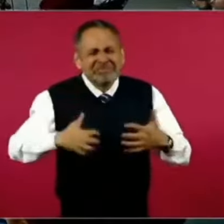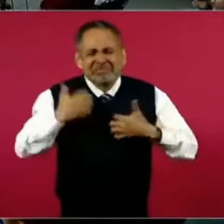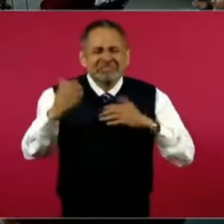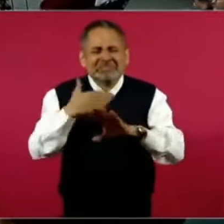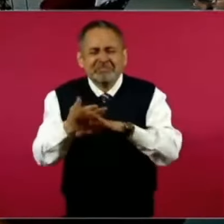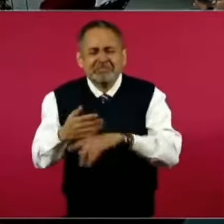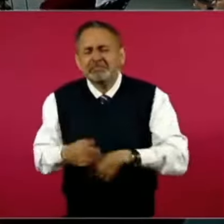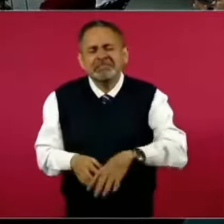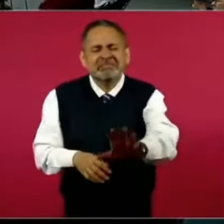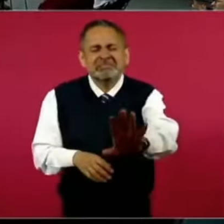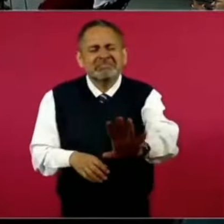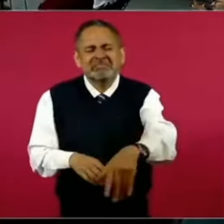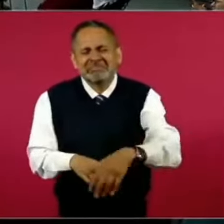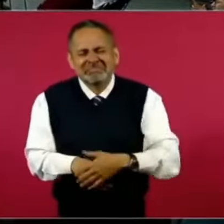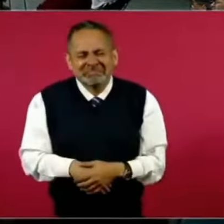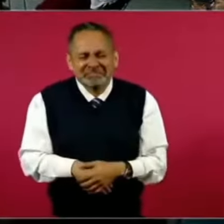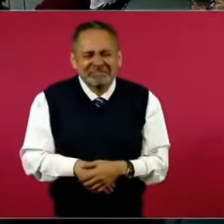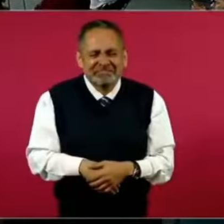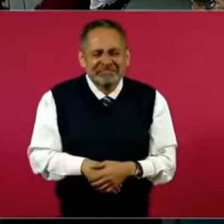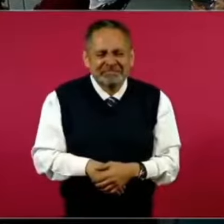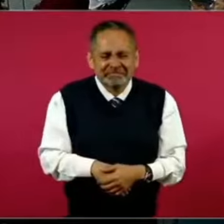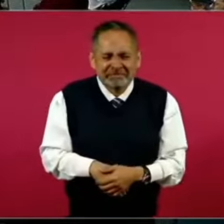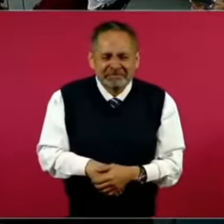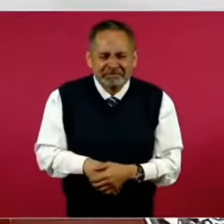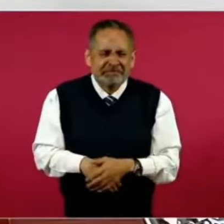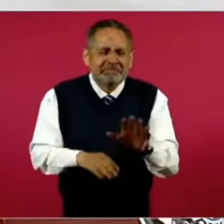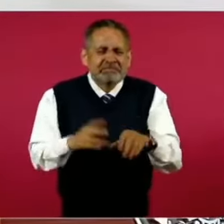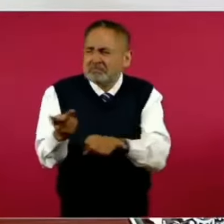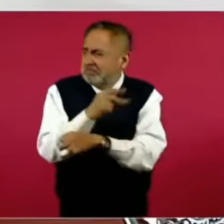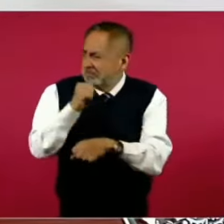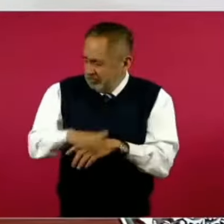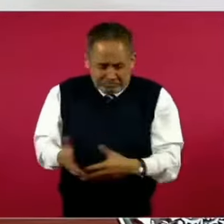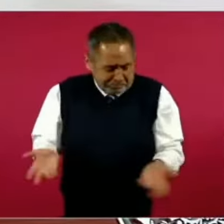No, es que no pasa a mayores,